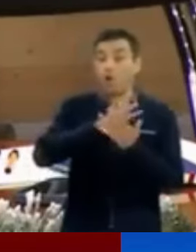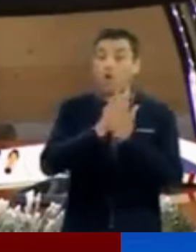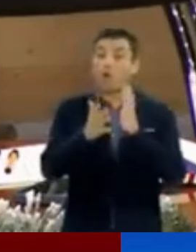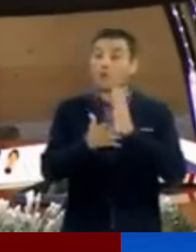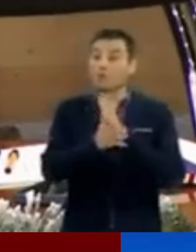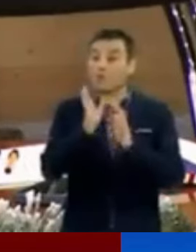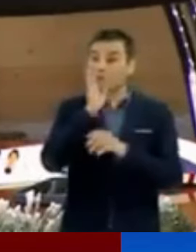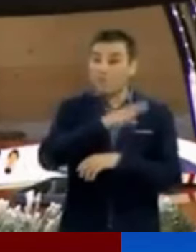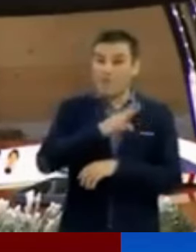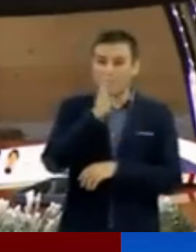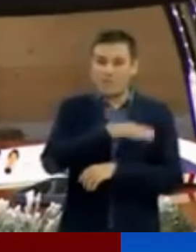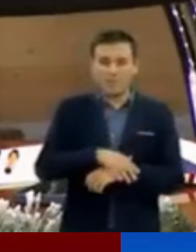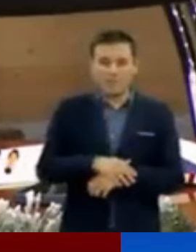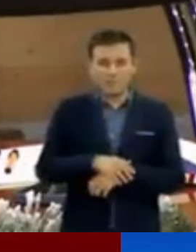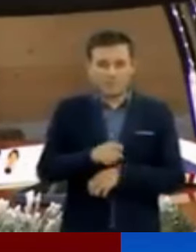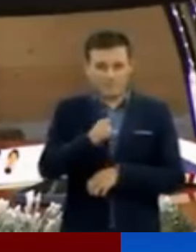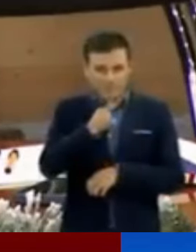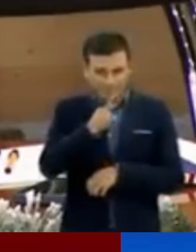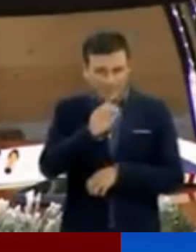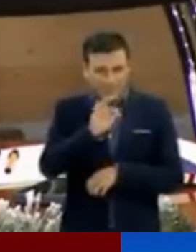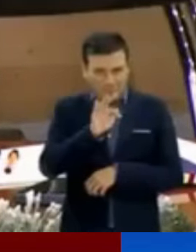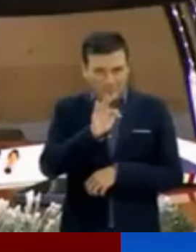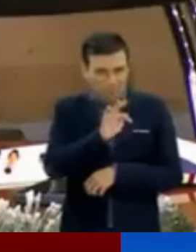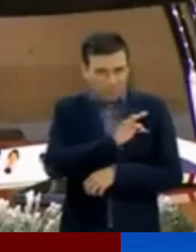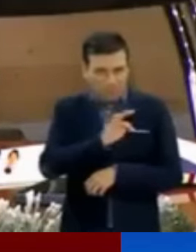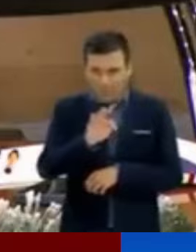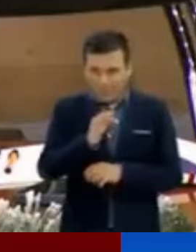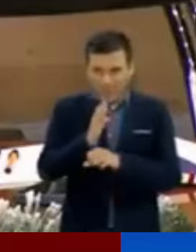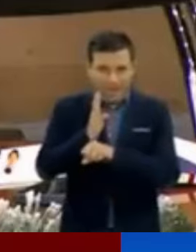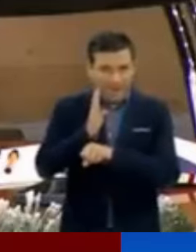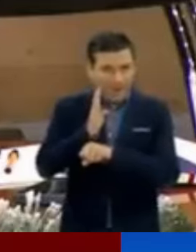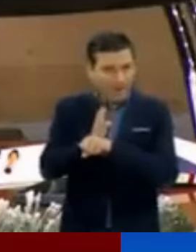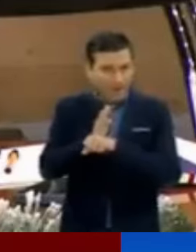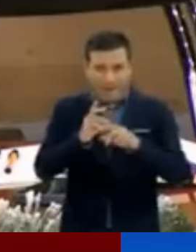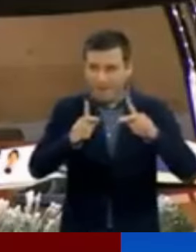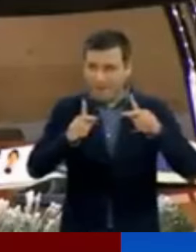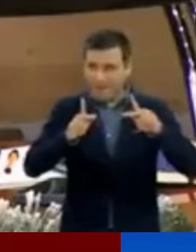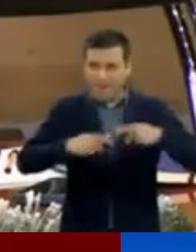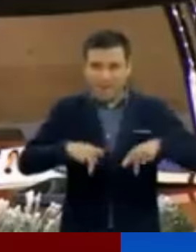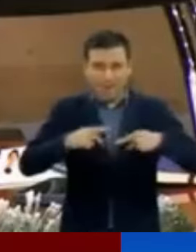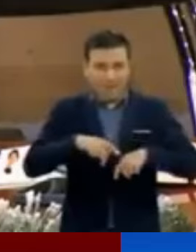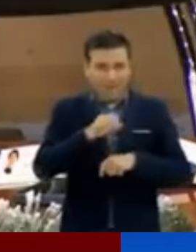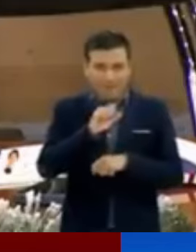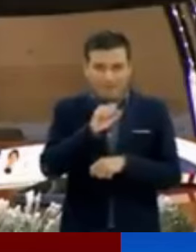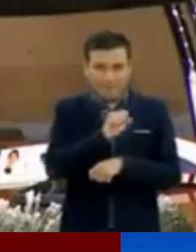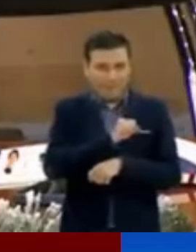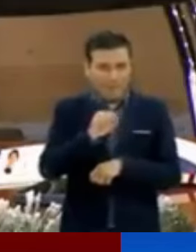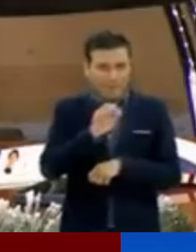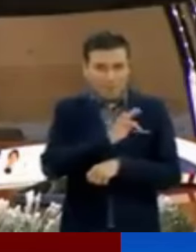cuando no han querido hacer absolutamente nada en contra de quien hoy preside el